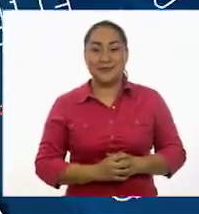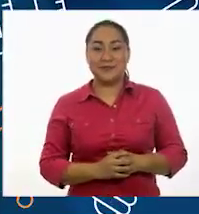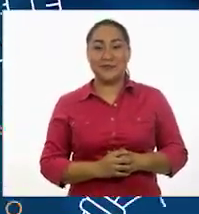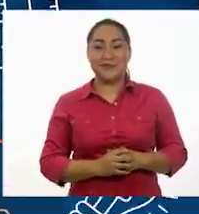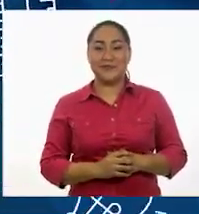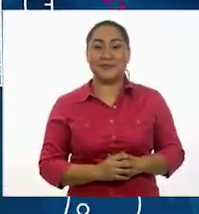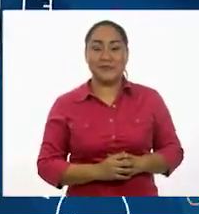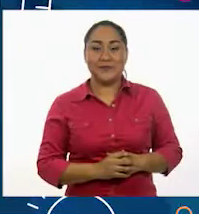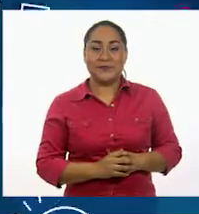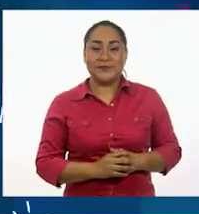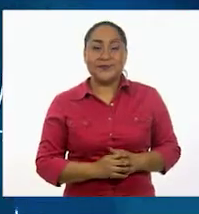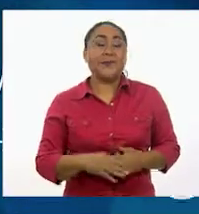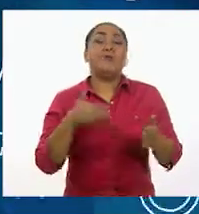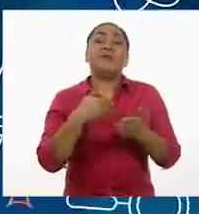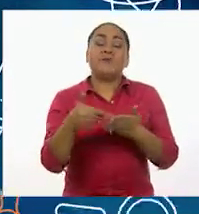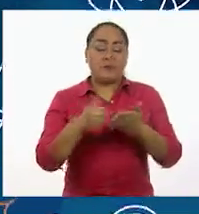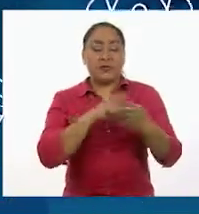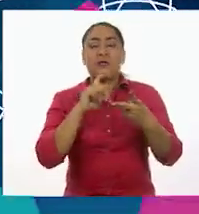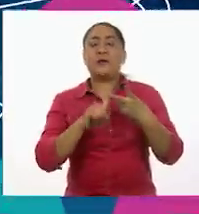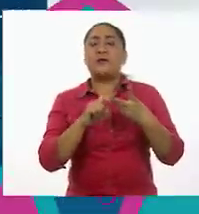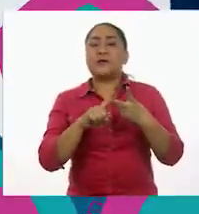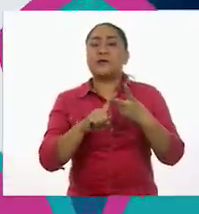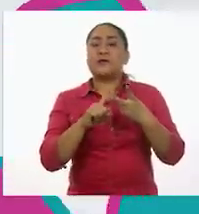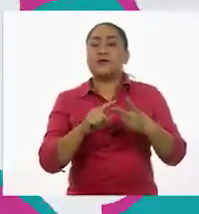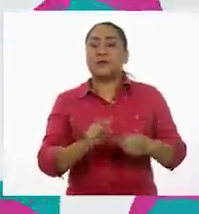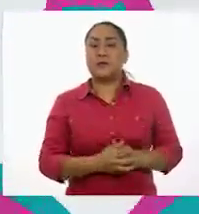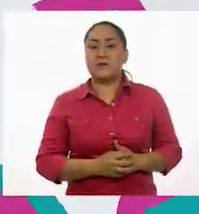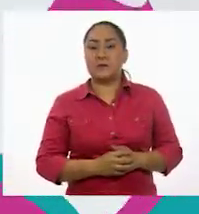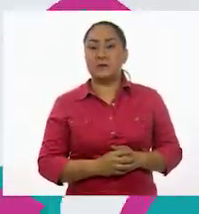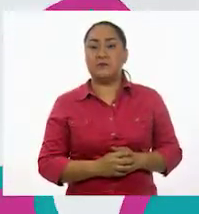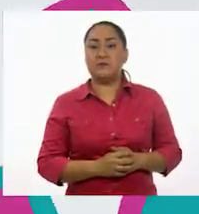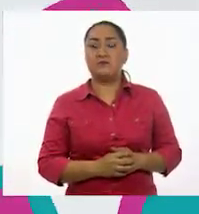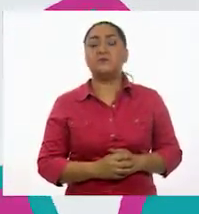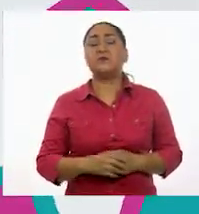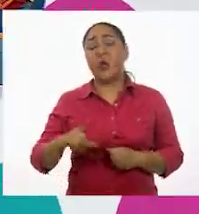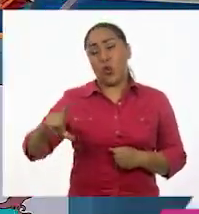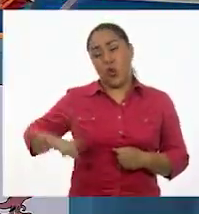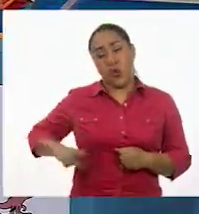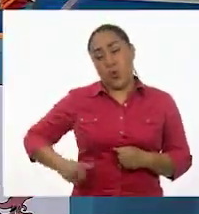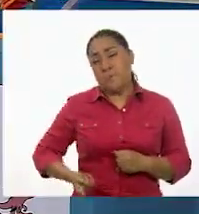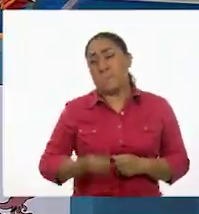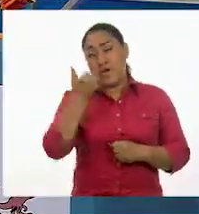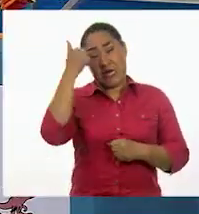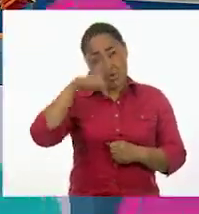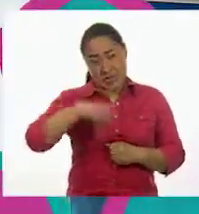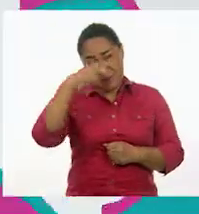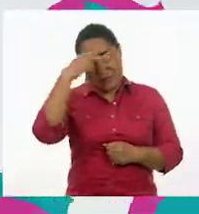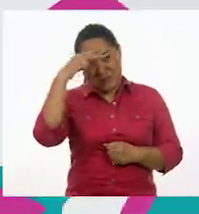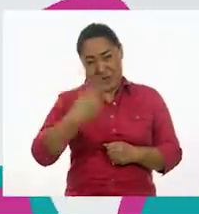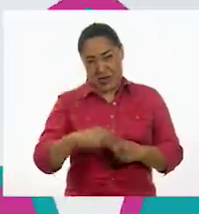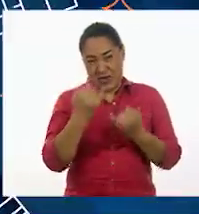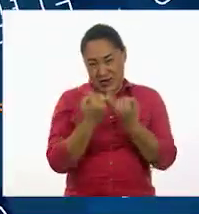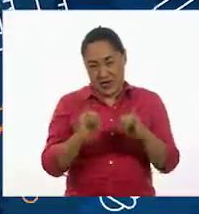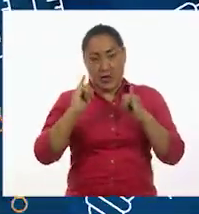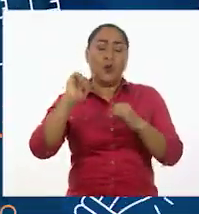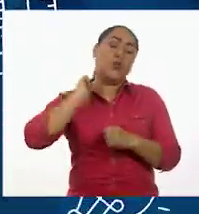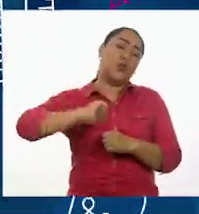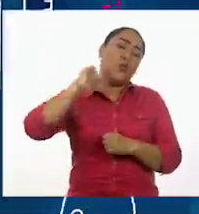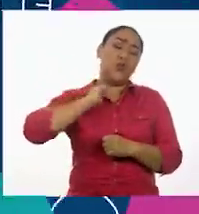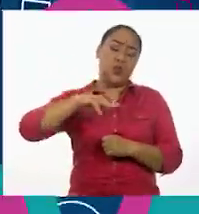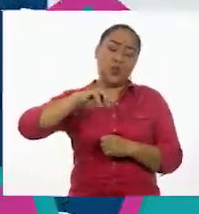Bien. Vamos a la siguiente pregunta. El primer gobierno de México independiente fue una monarquía.